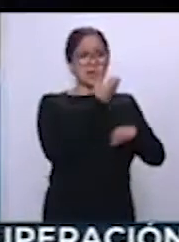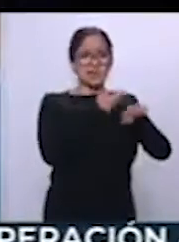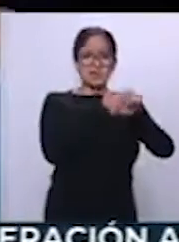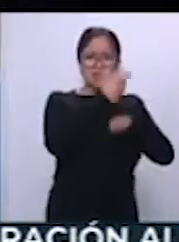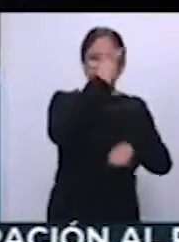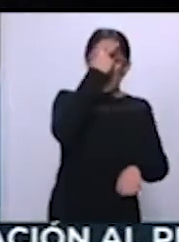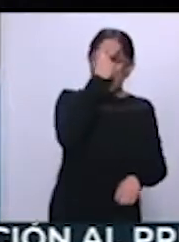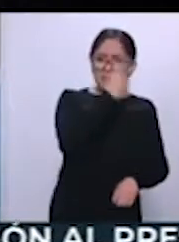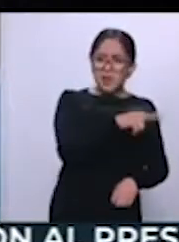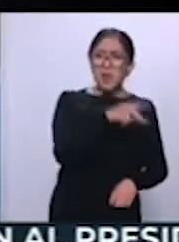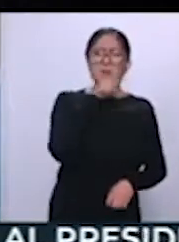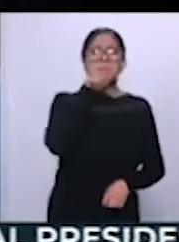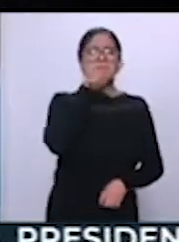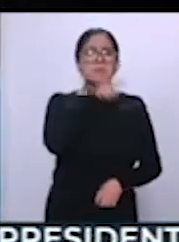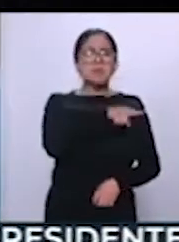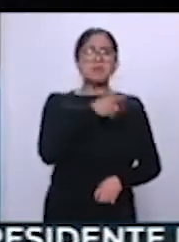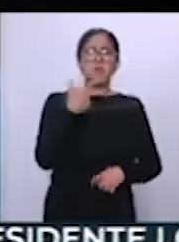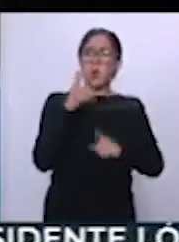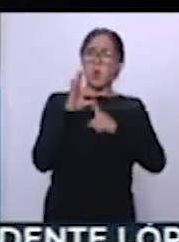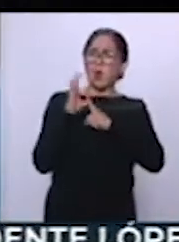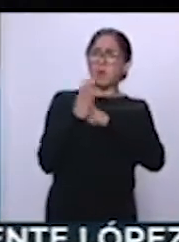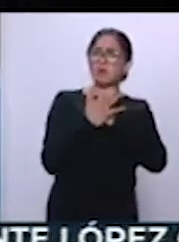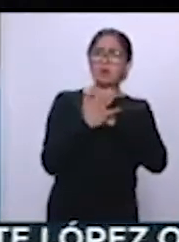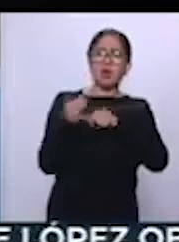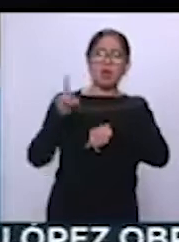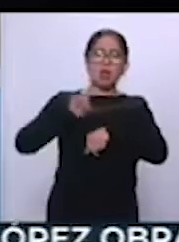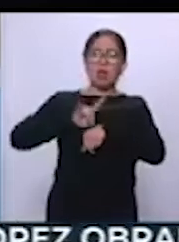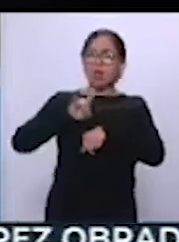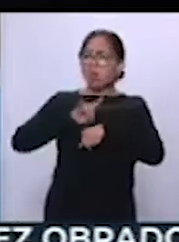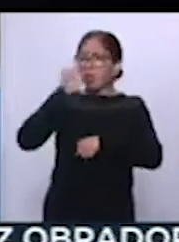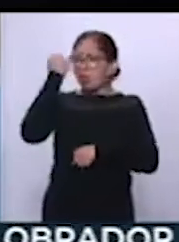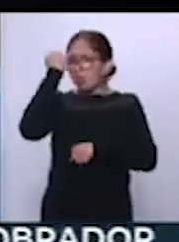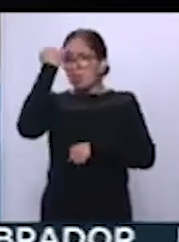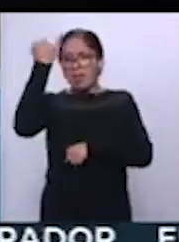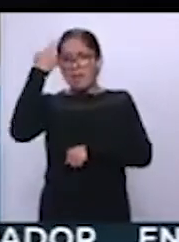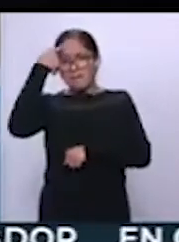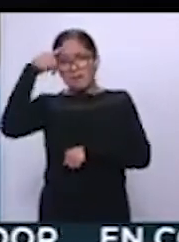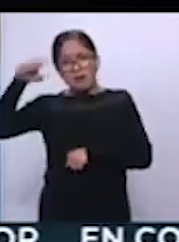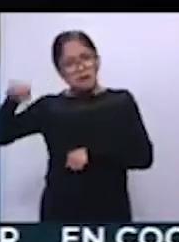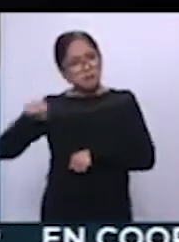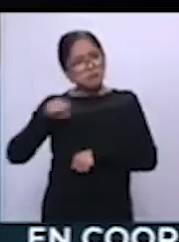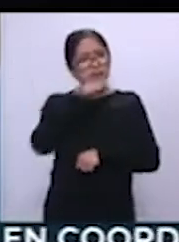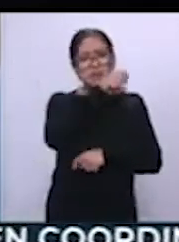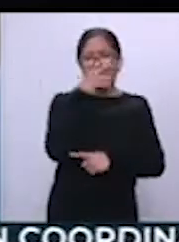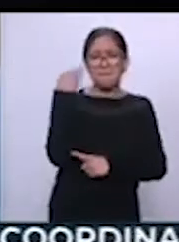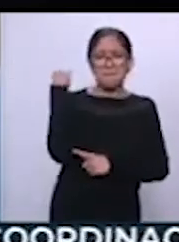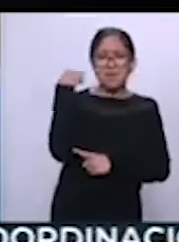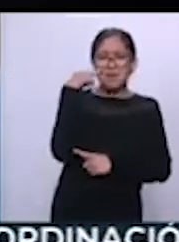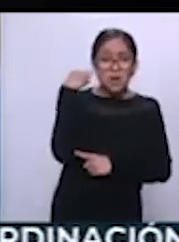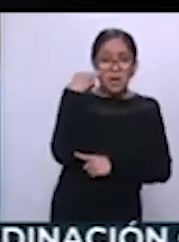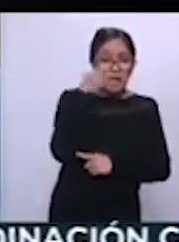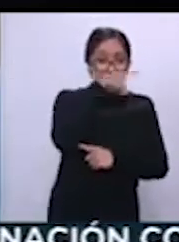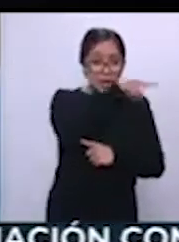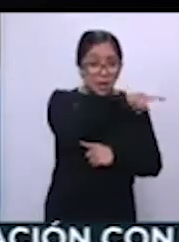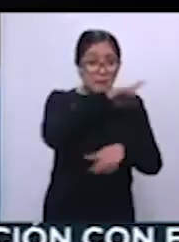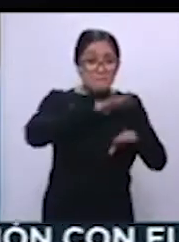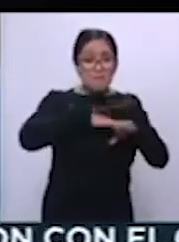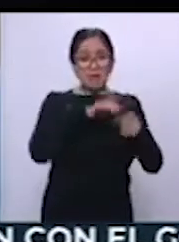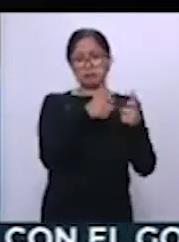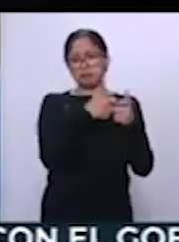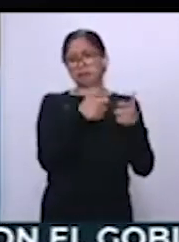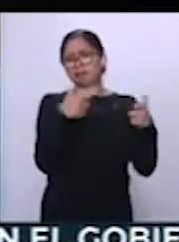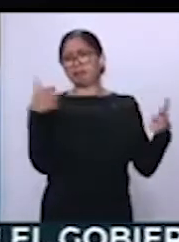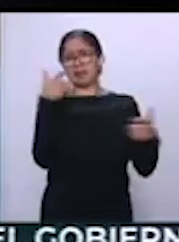esta comisión que se sacaron de la manga para darle en Michoacán, cuando además en un periodo en el que aumentó la delincuencia en ese estado